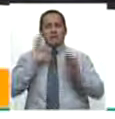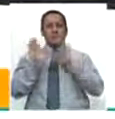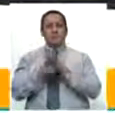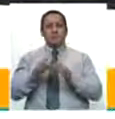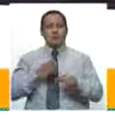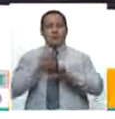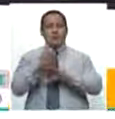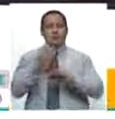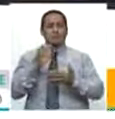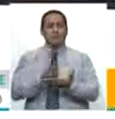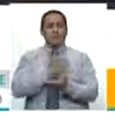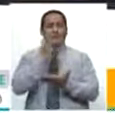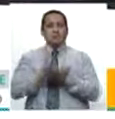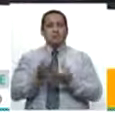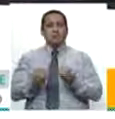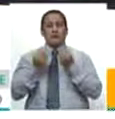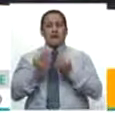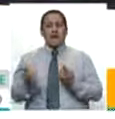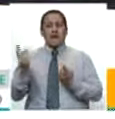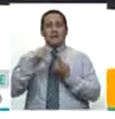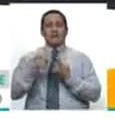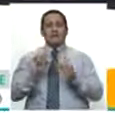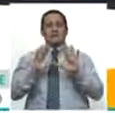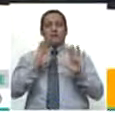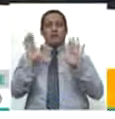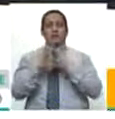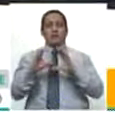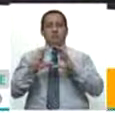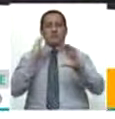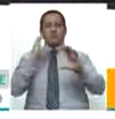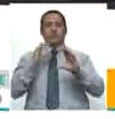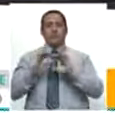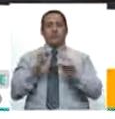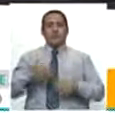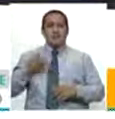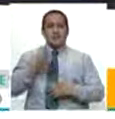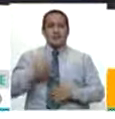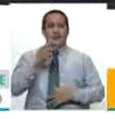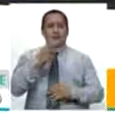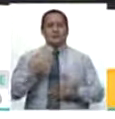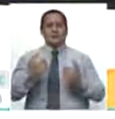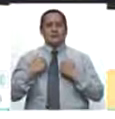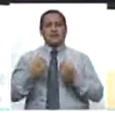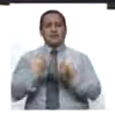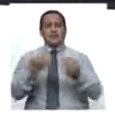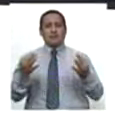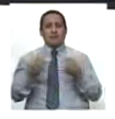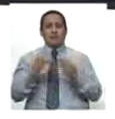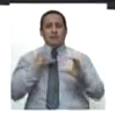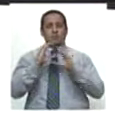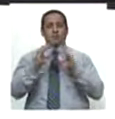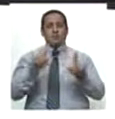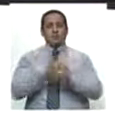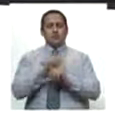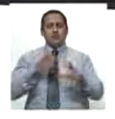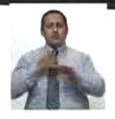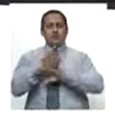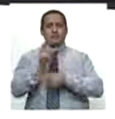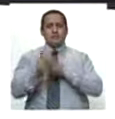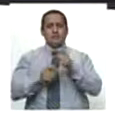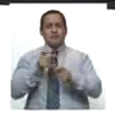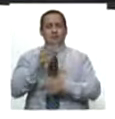regularmente. Porque todavía los medios, salvo el metropolitano y el tren eléctrico, todos los demás medios de transporte no son